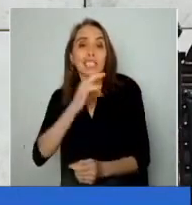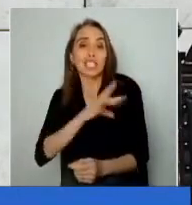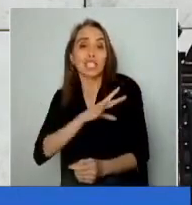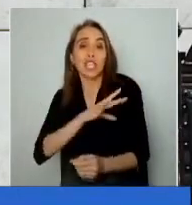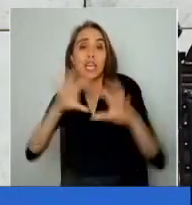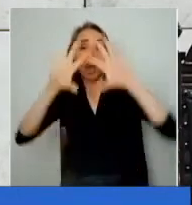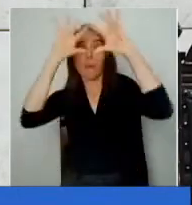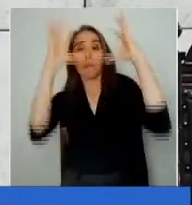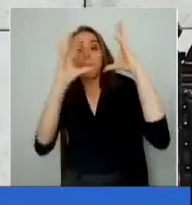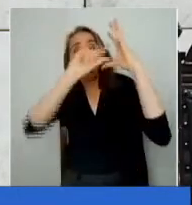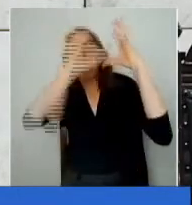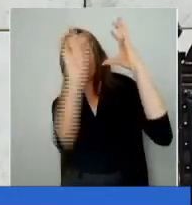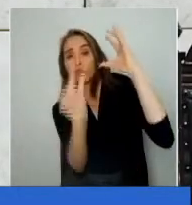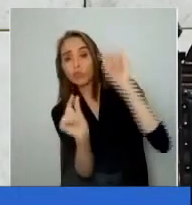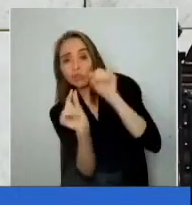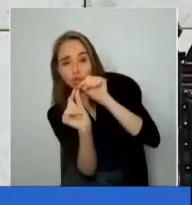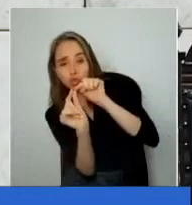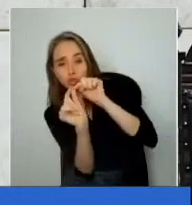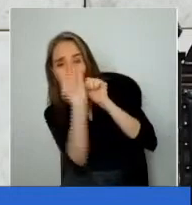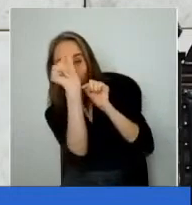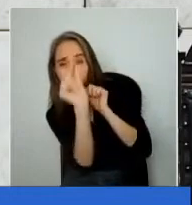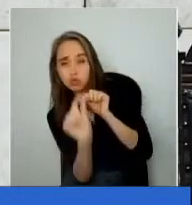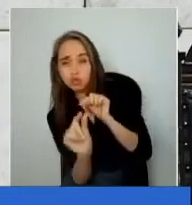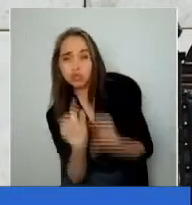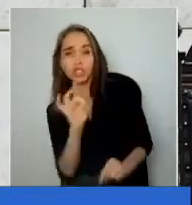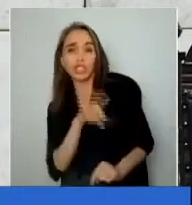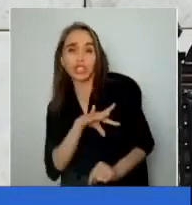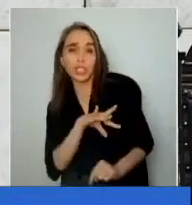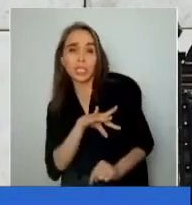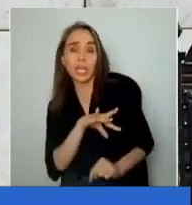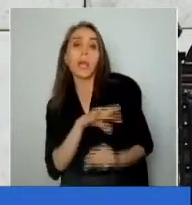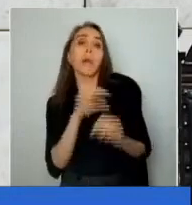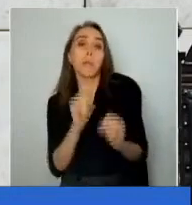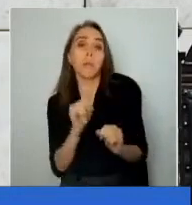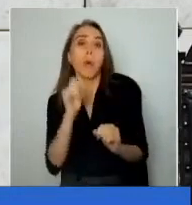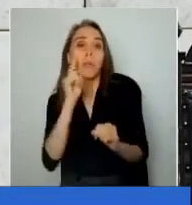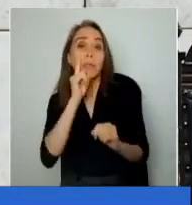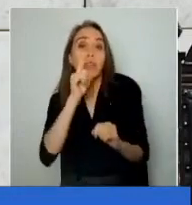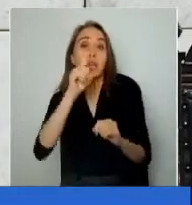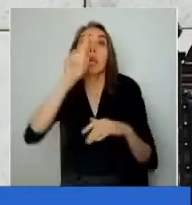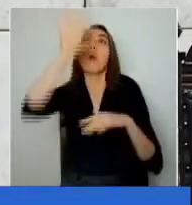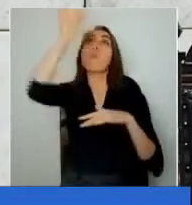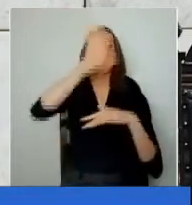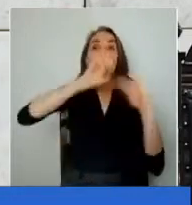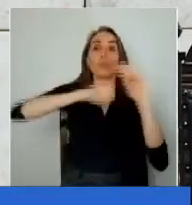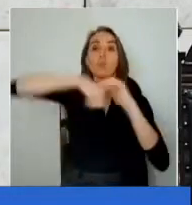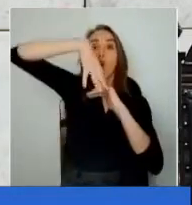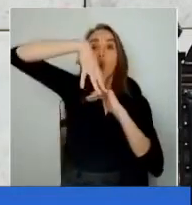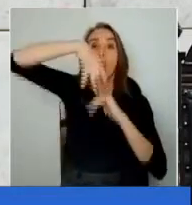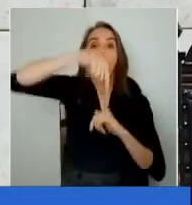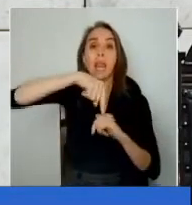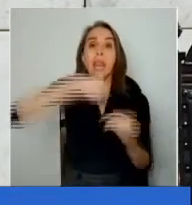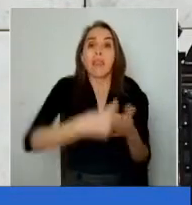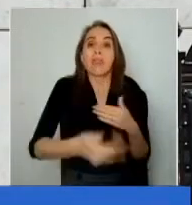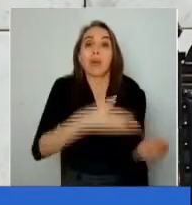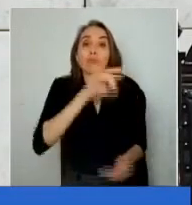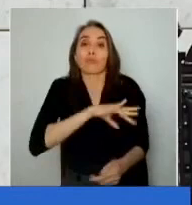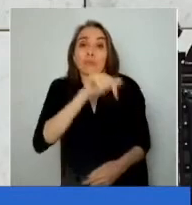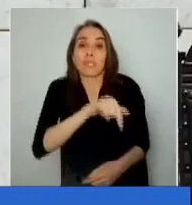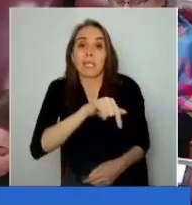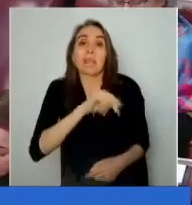sur del mundo no solo puede autoabastecerse de energía sino que puede ser crucial para muchos otros países